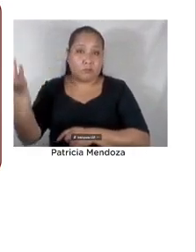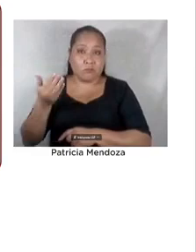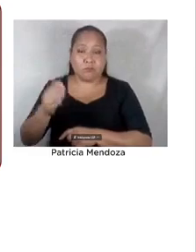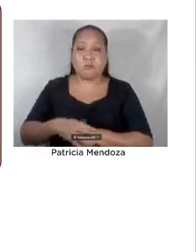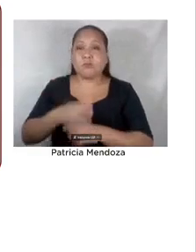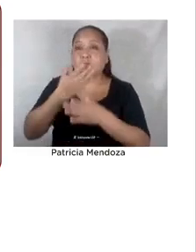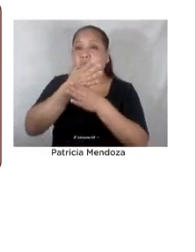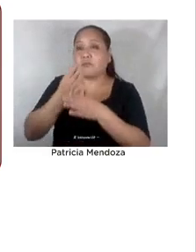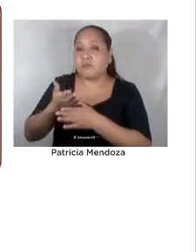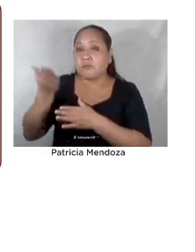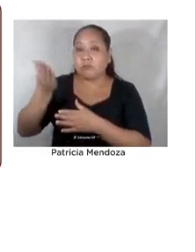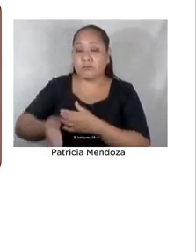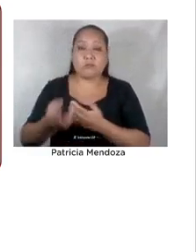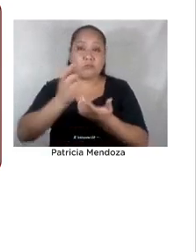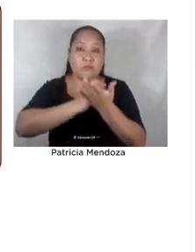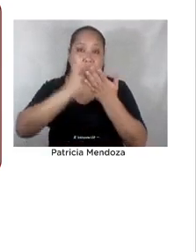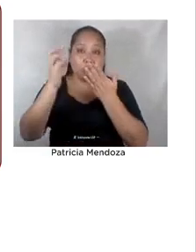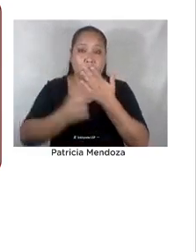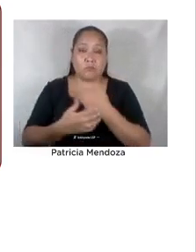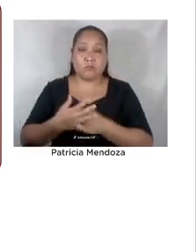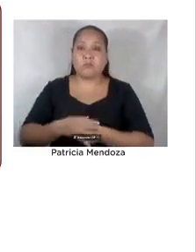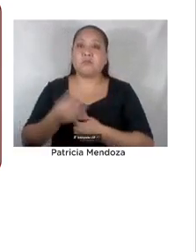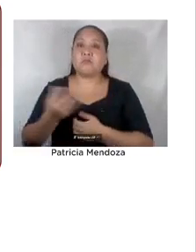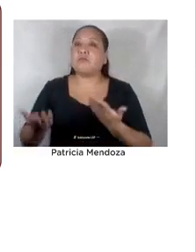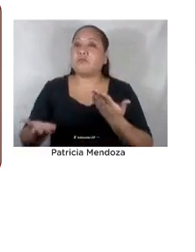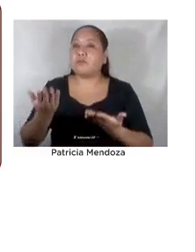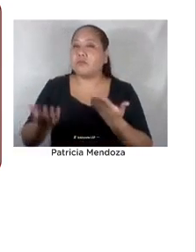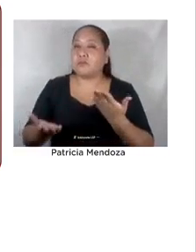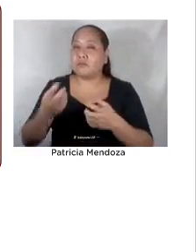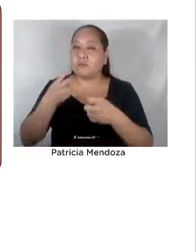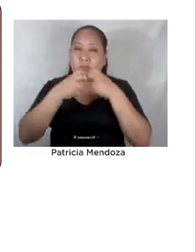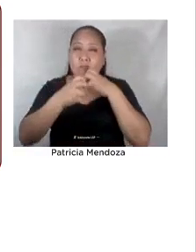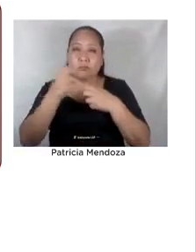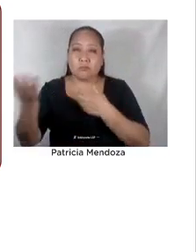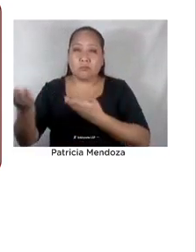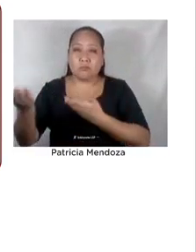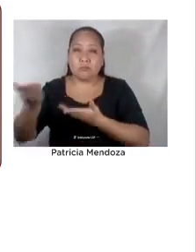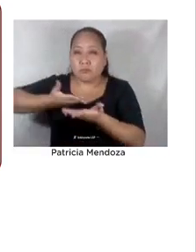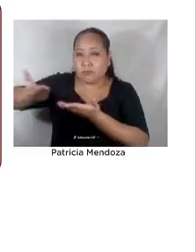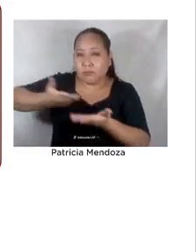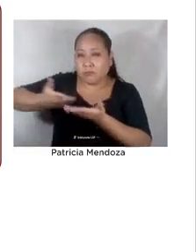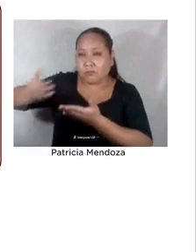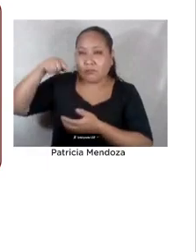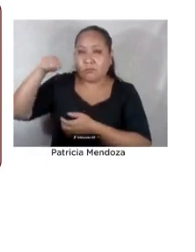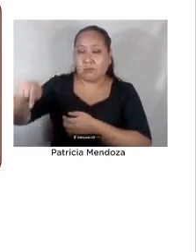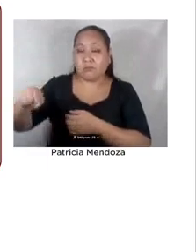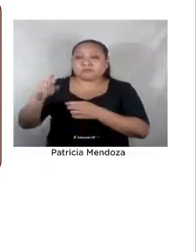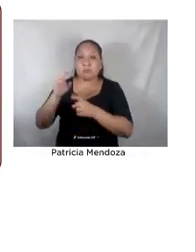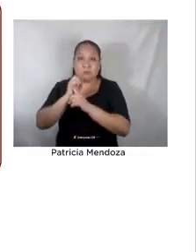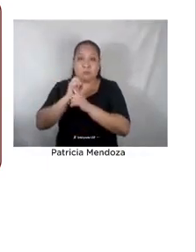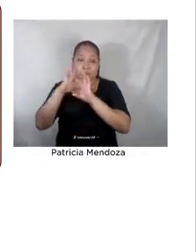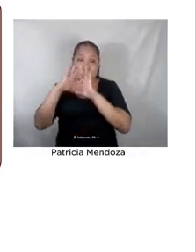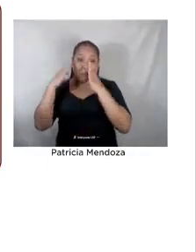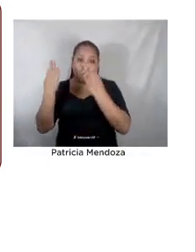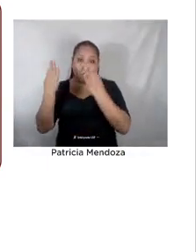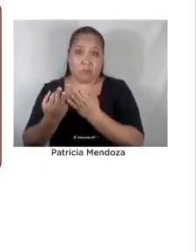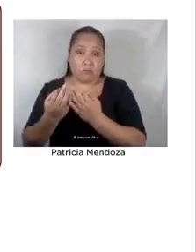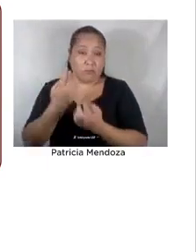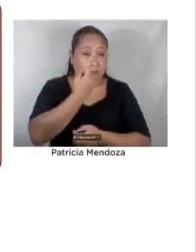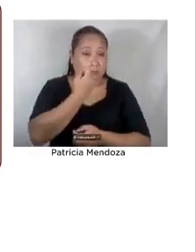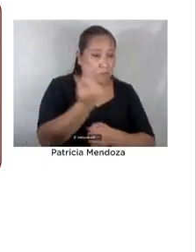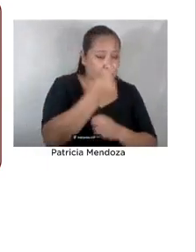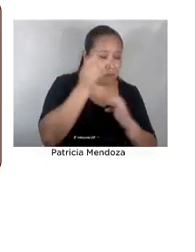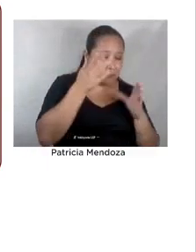el servicio a nivel de las relaciones familiares, también, no solamente en el trabajo, sino también a nivel de lo que va pasando